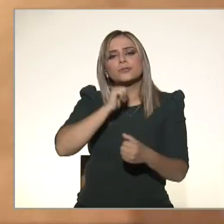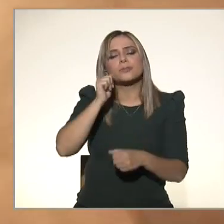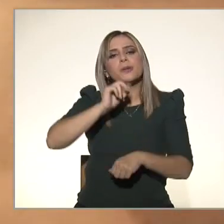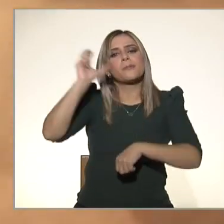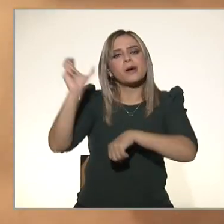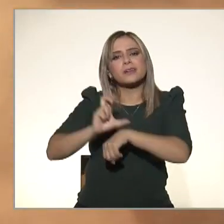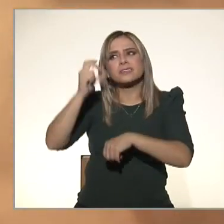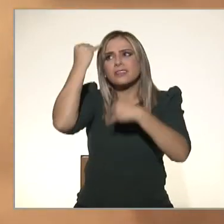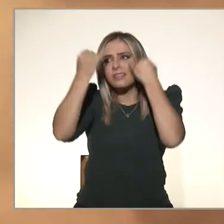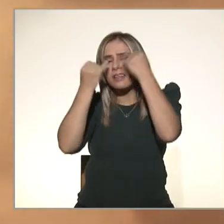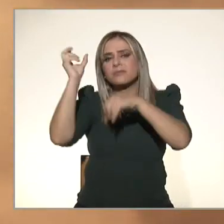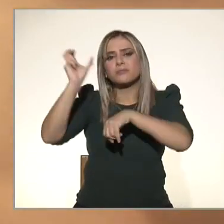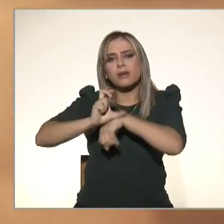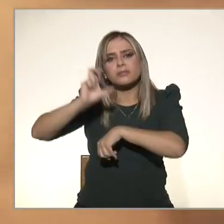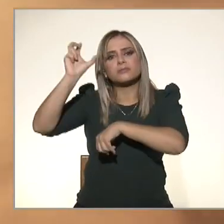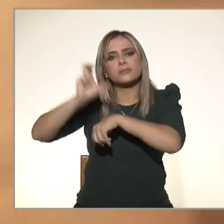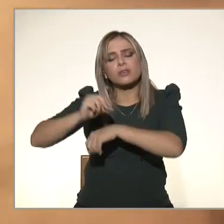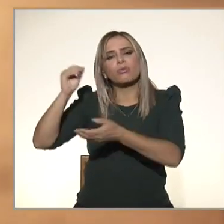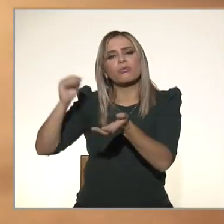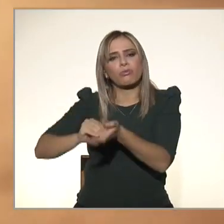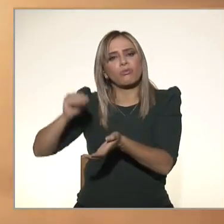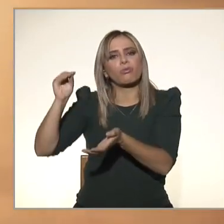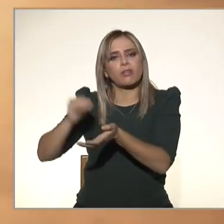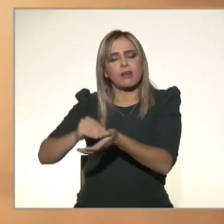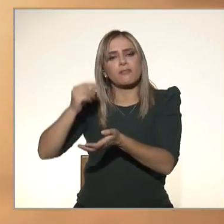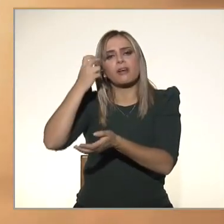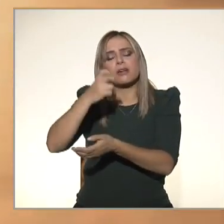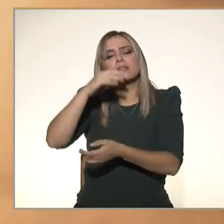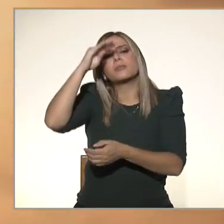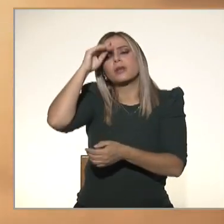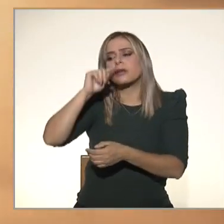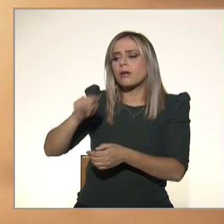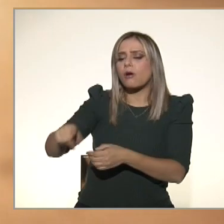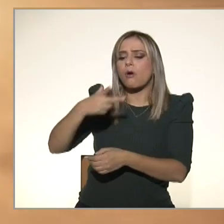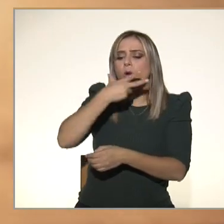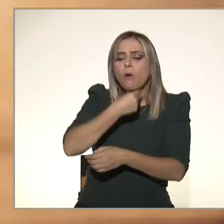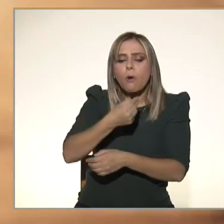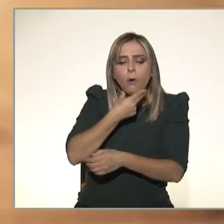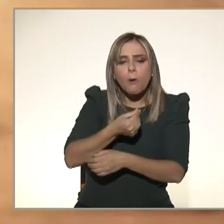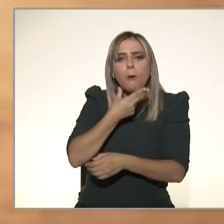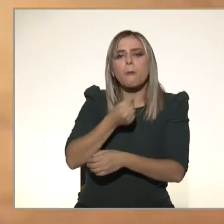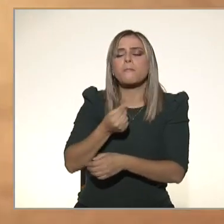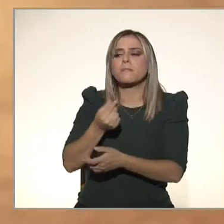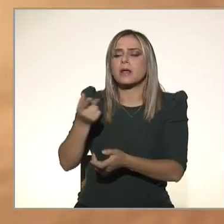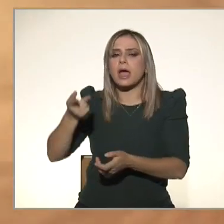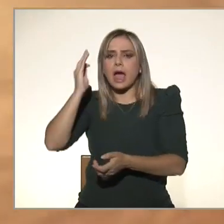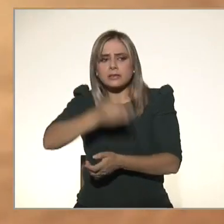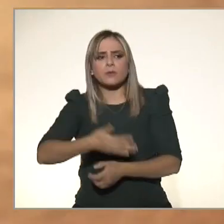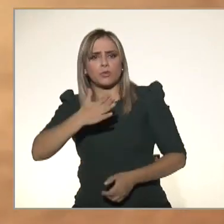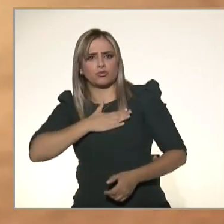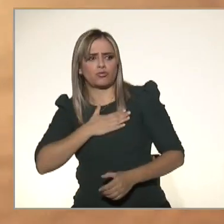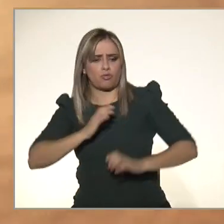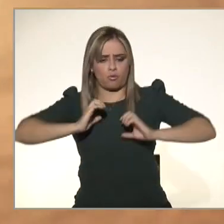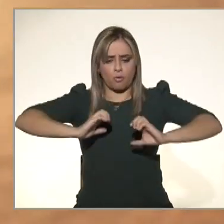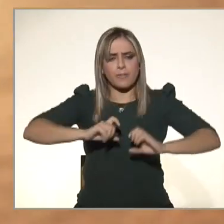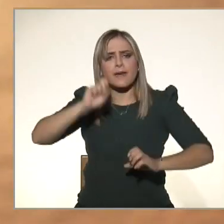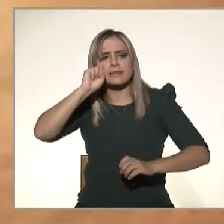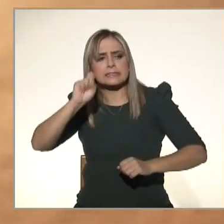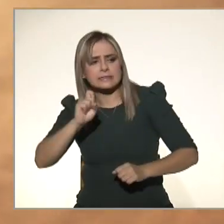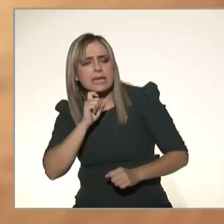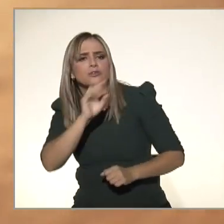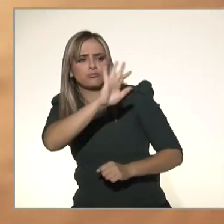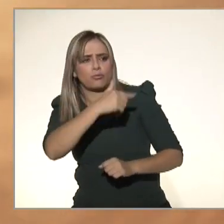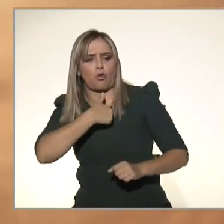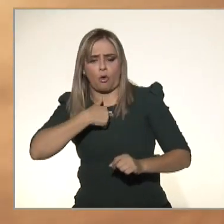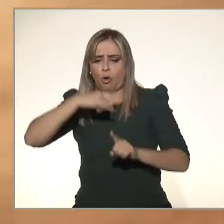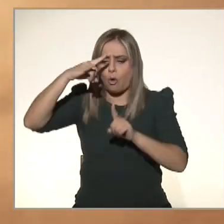brecha muy importante en cuanto a género para que los varones le entren completamente a esta cuestión de la salud reproductiva. Y